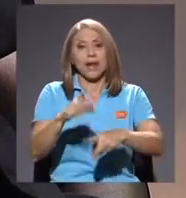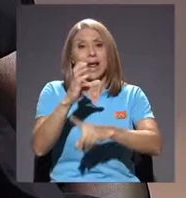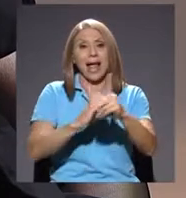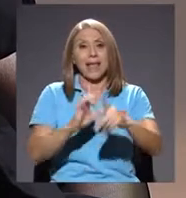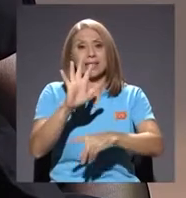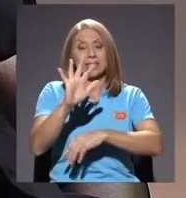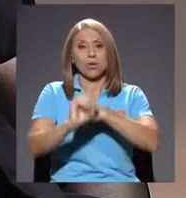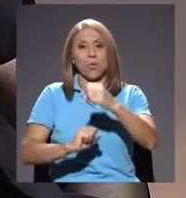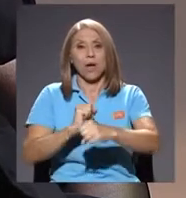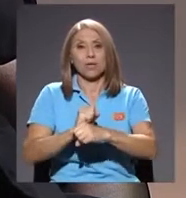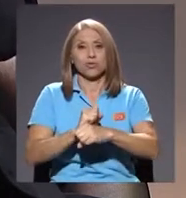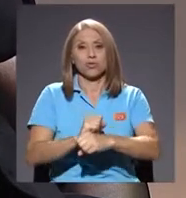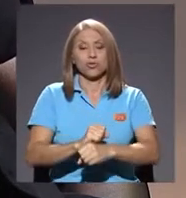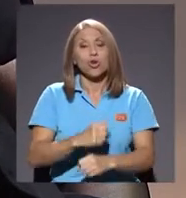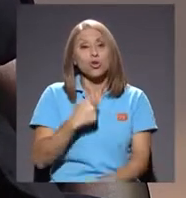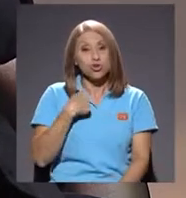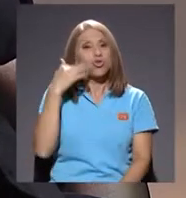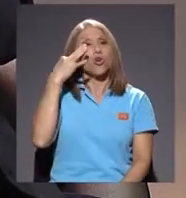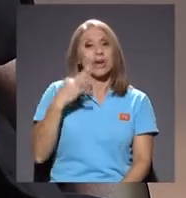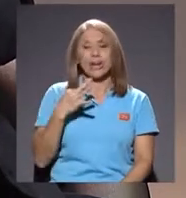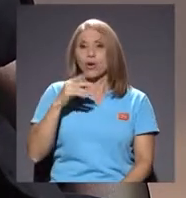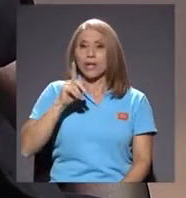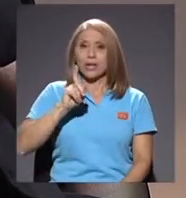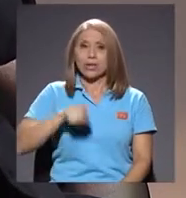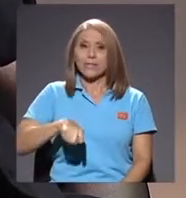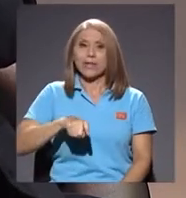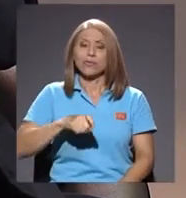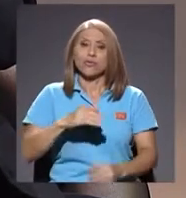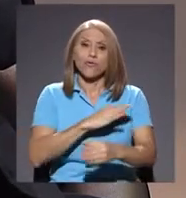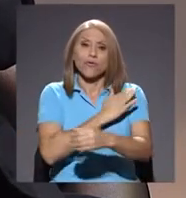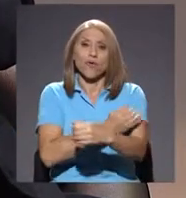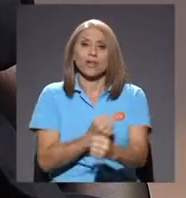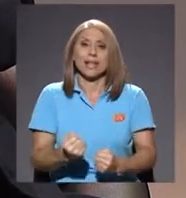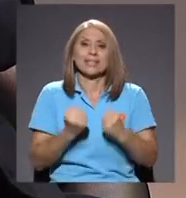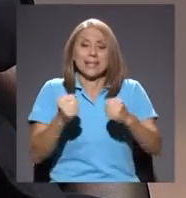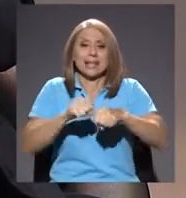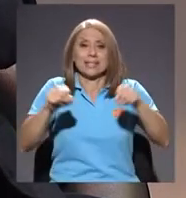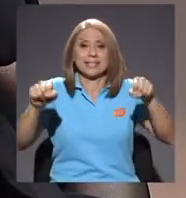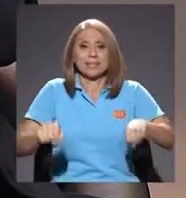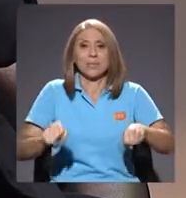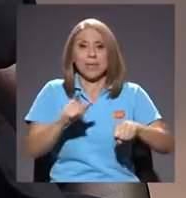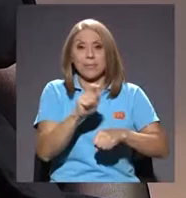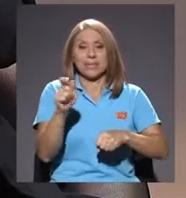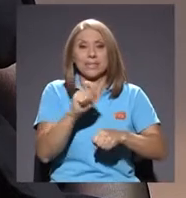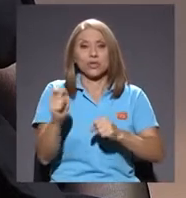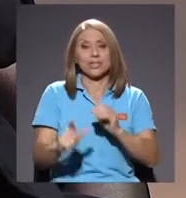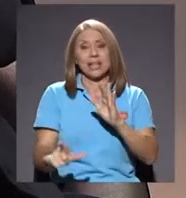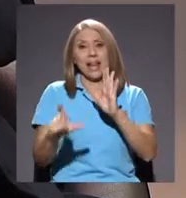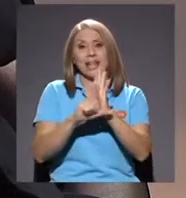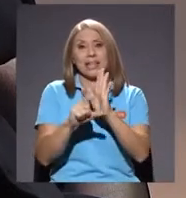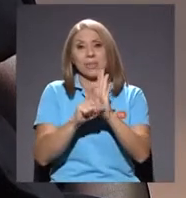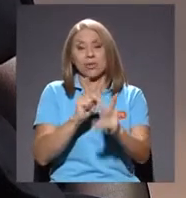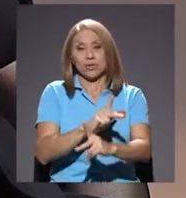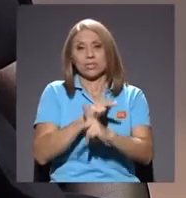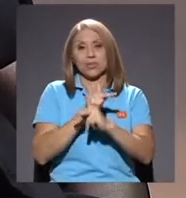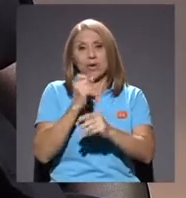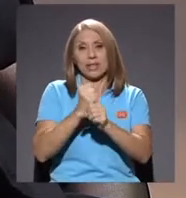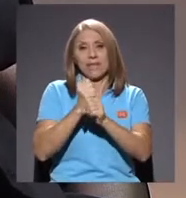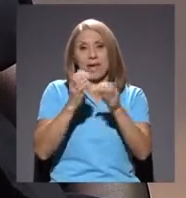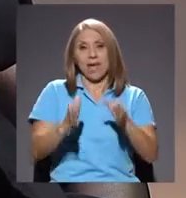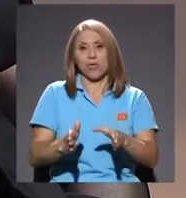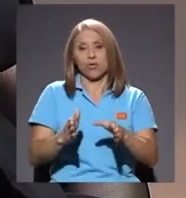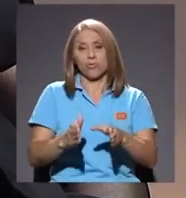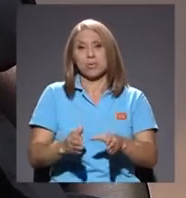evolucionar para fortalecer el sistema de pensiones de la ley de protección al trabajador hacia que eso cuando no se